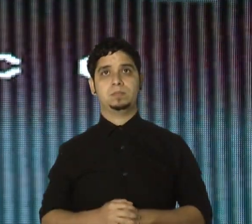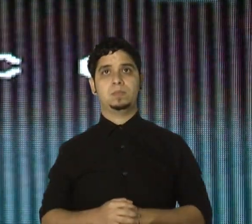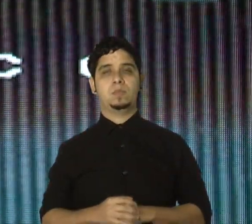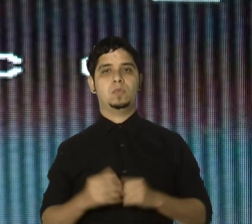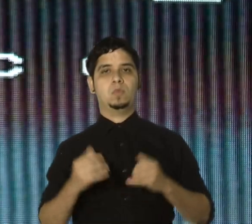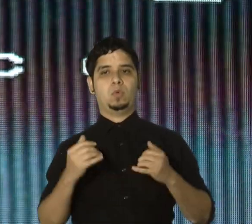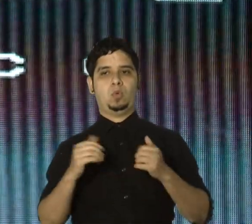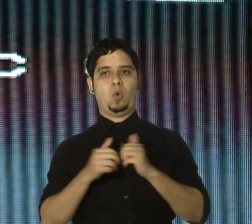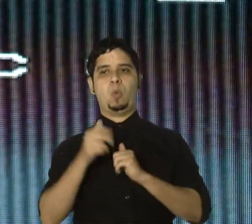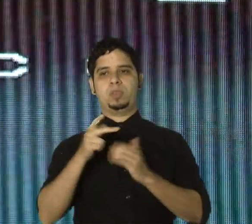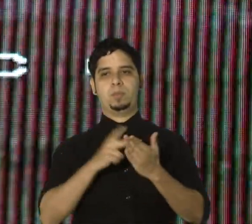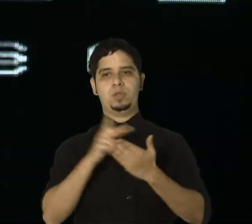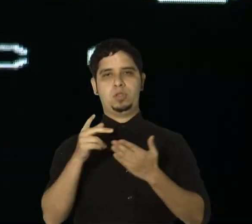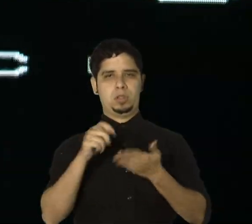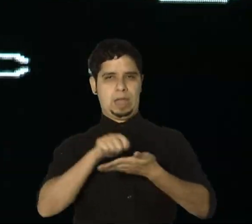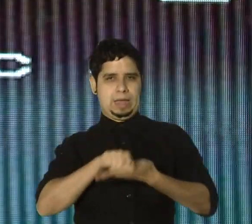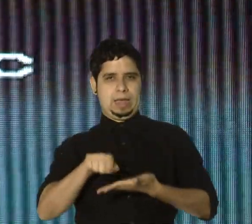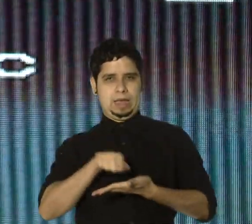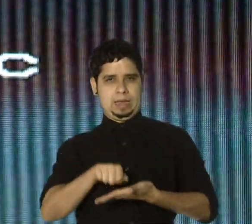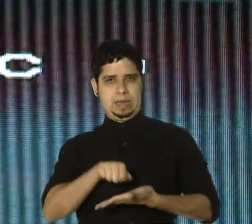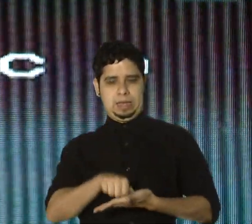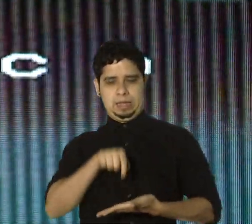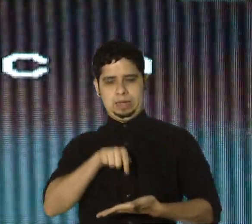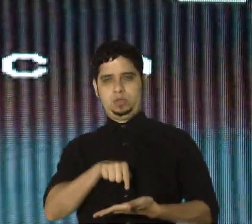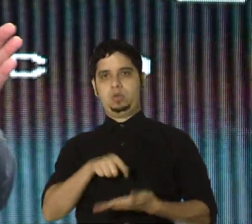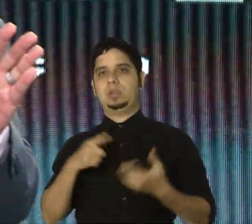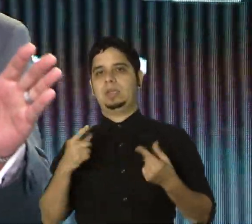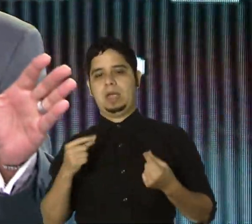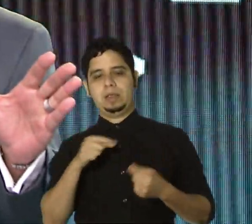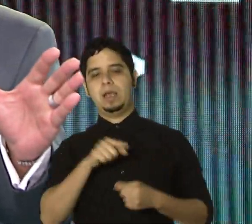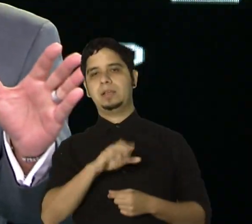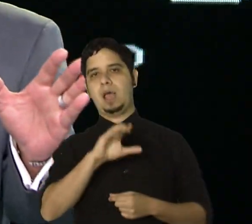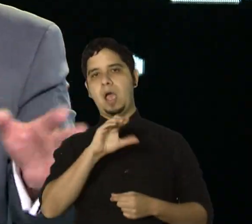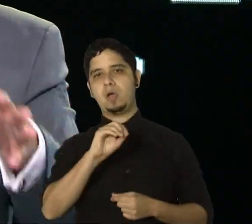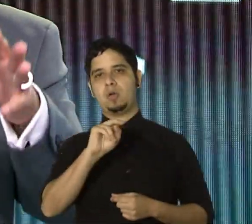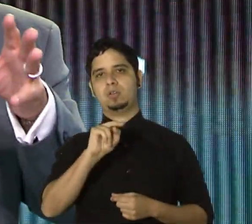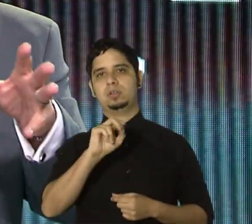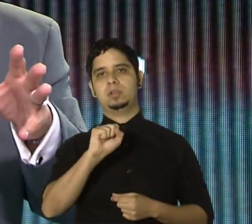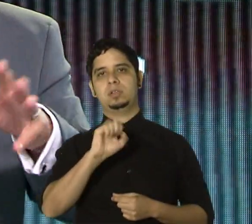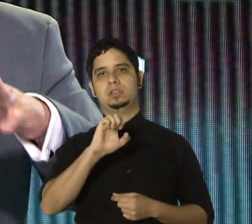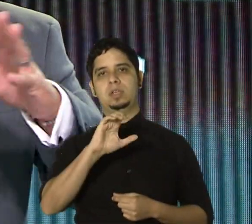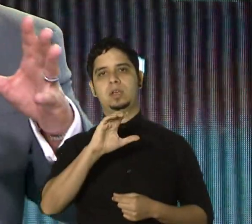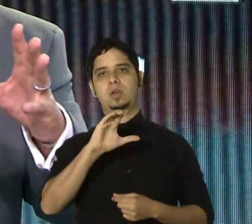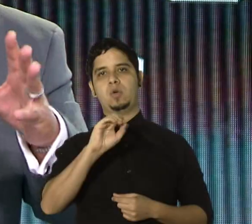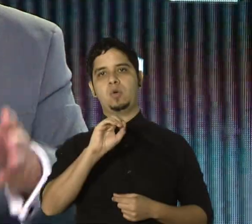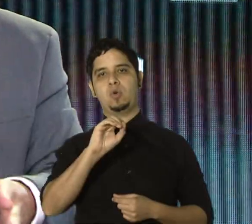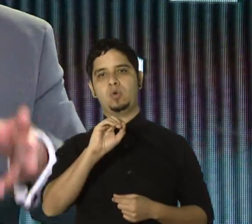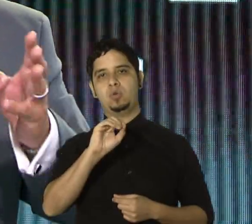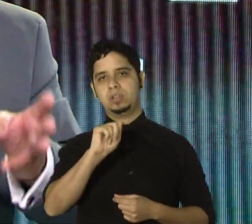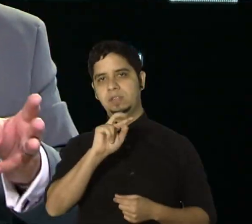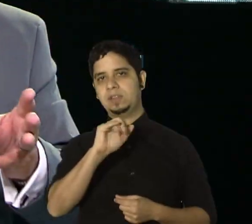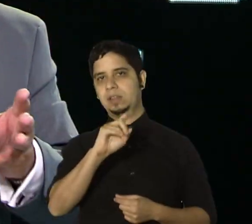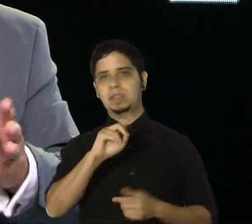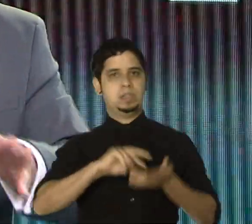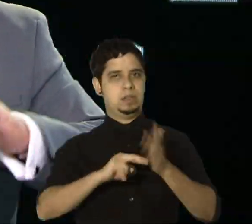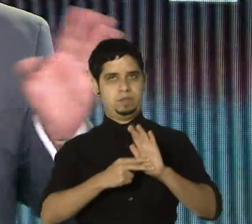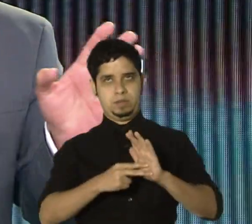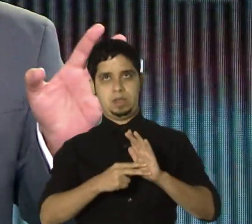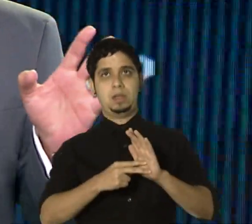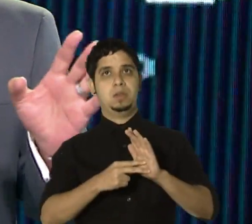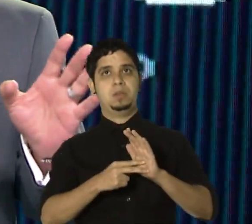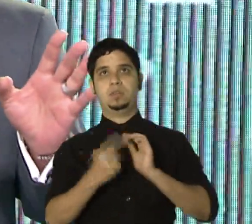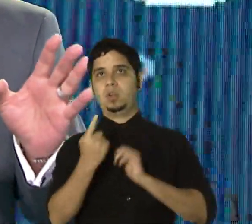presentado ese proyecto, elimina esa consecutividad, o que el convicto por un asesinato con ley de armas